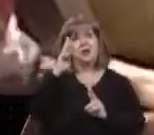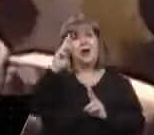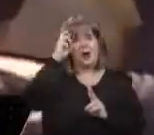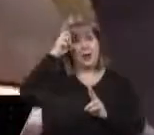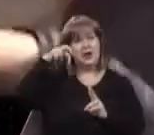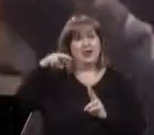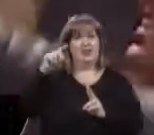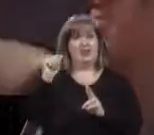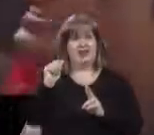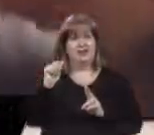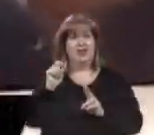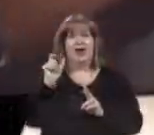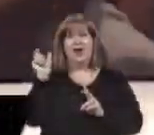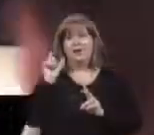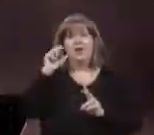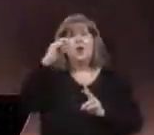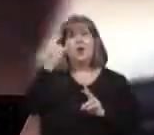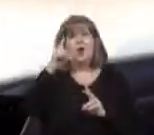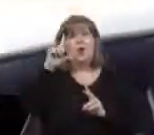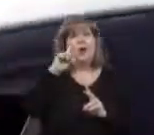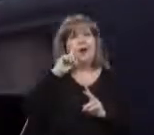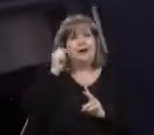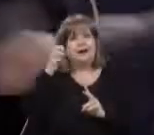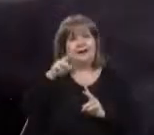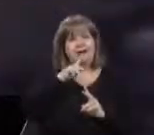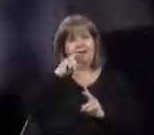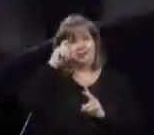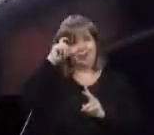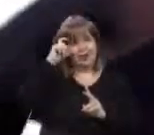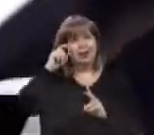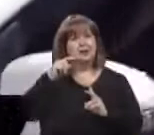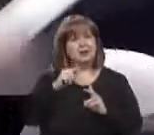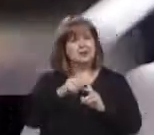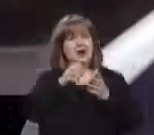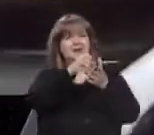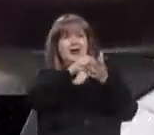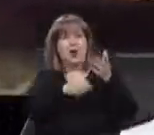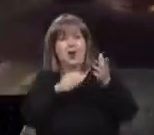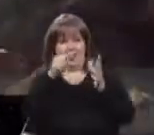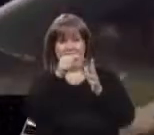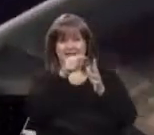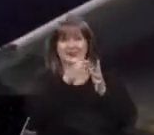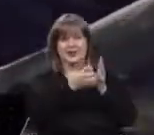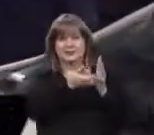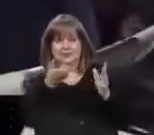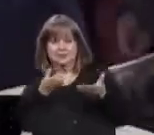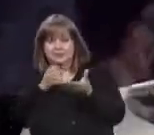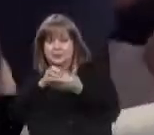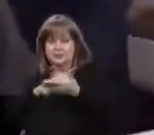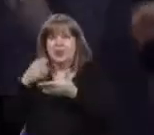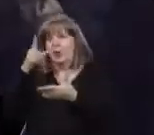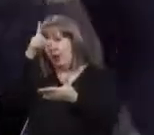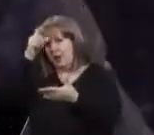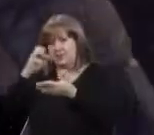acuerdo a los diferentes mensajes que se han analizado en su teléfono celular, habría o